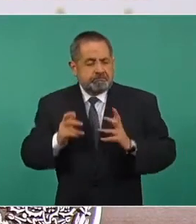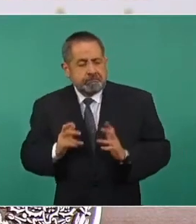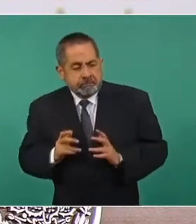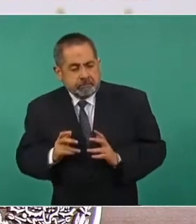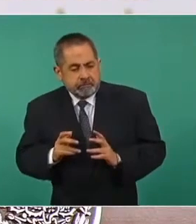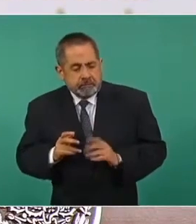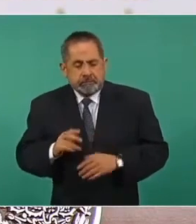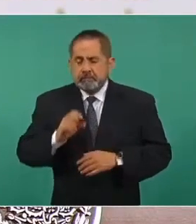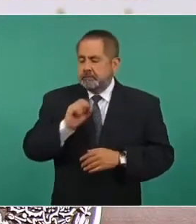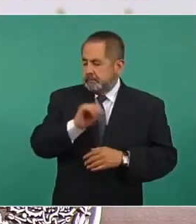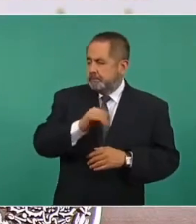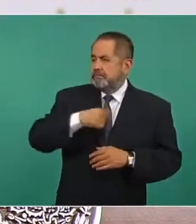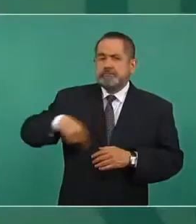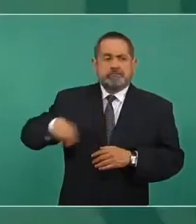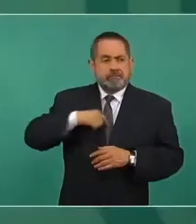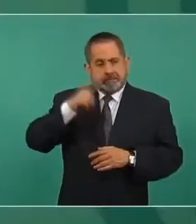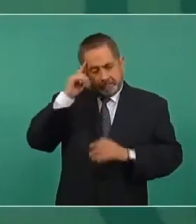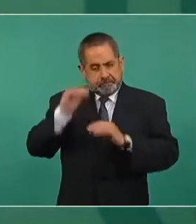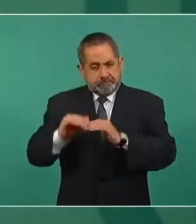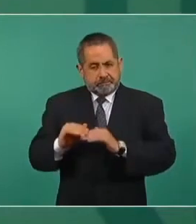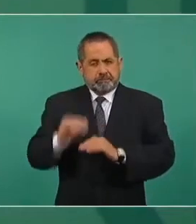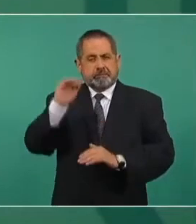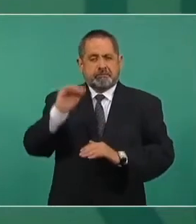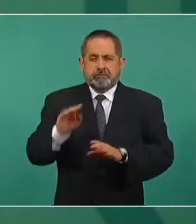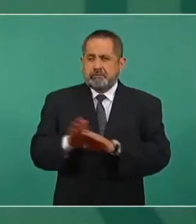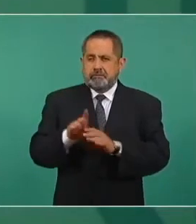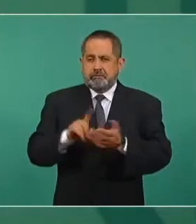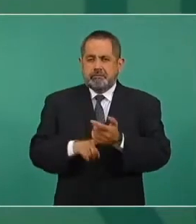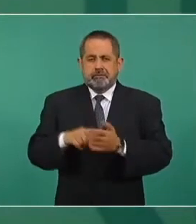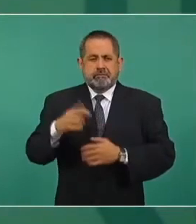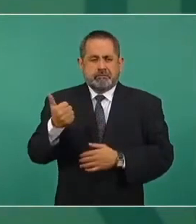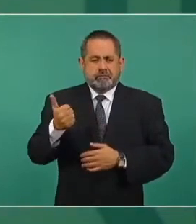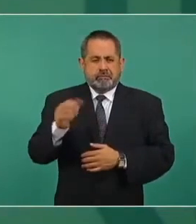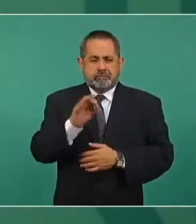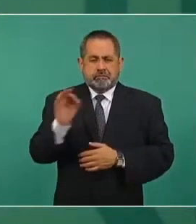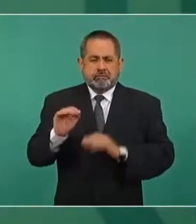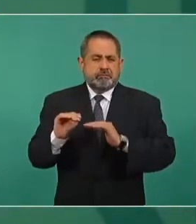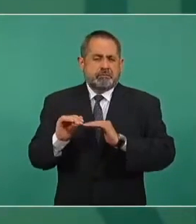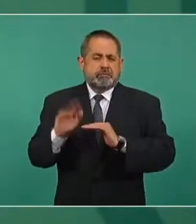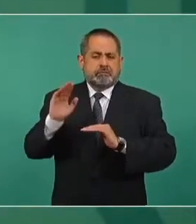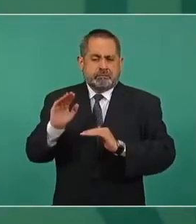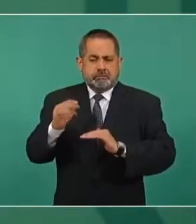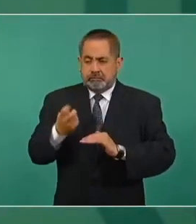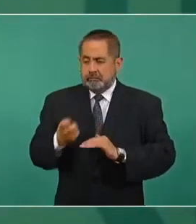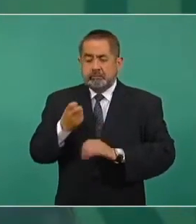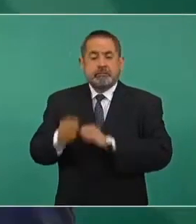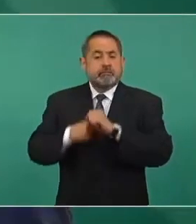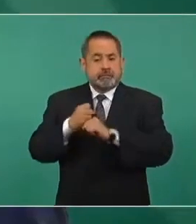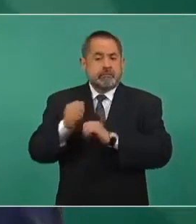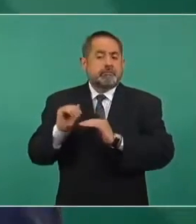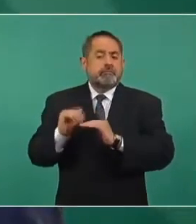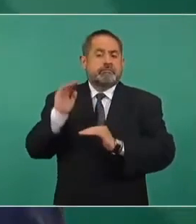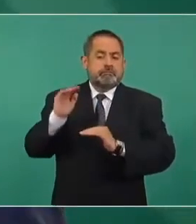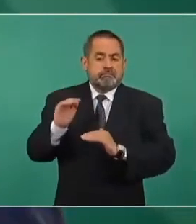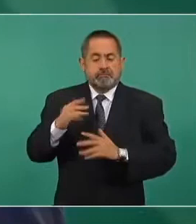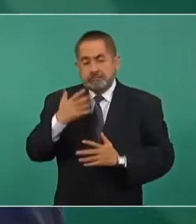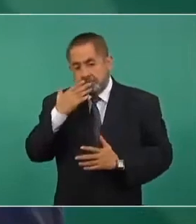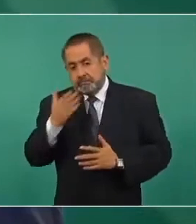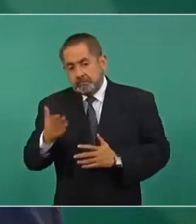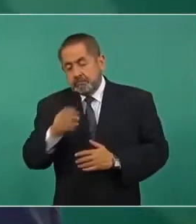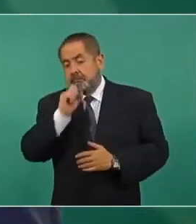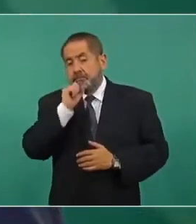están aceptando de que vamos a crecer por encima del 6% este año y también